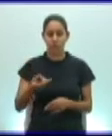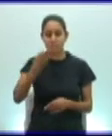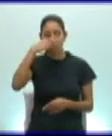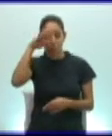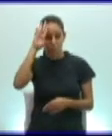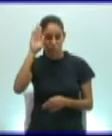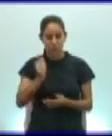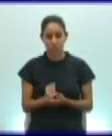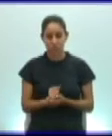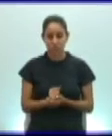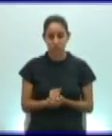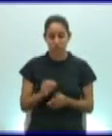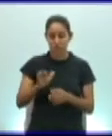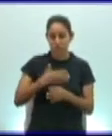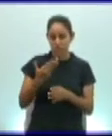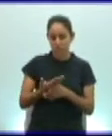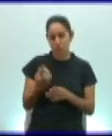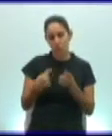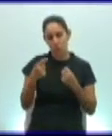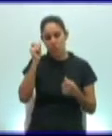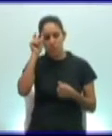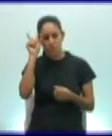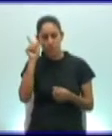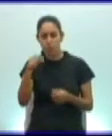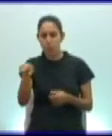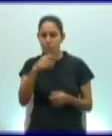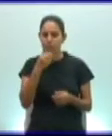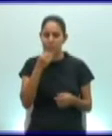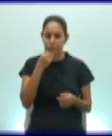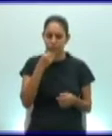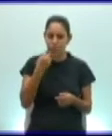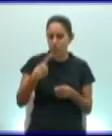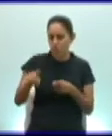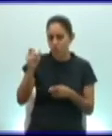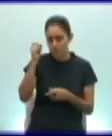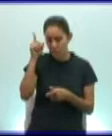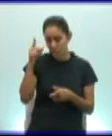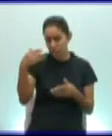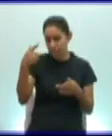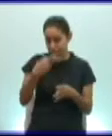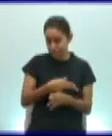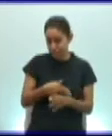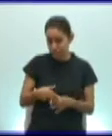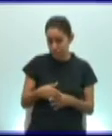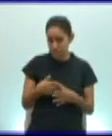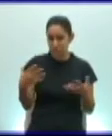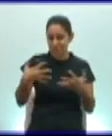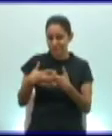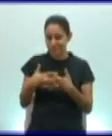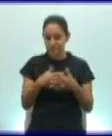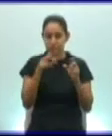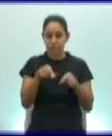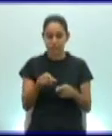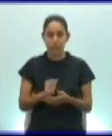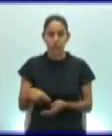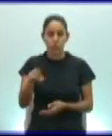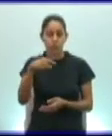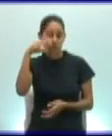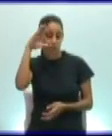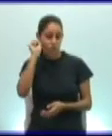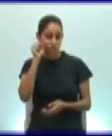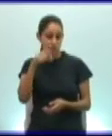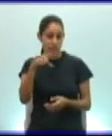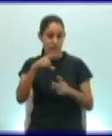Ustedes les pueden incorporar a ello cualquier otra idea que tenga que ver con el hecho histórico. Todos conocemos esta frase, primera derrota